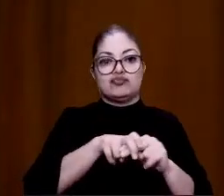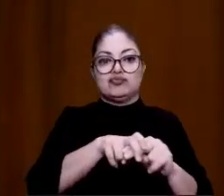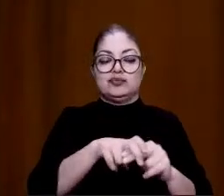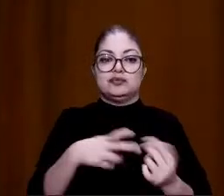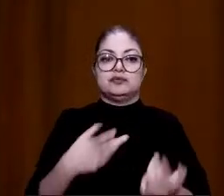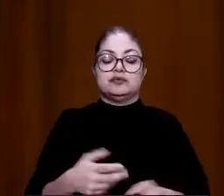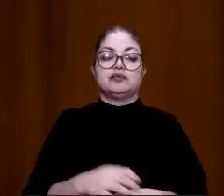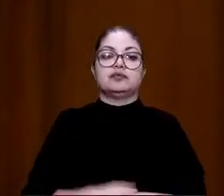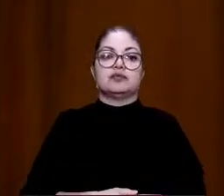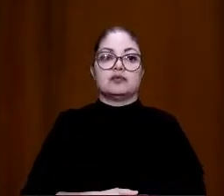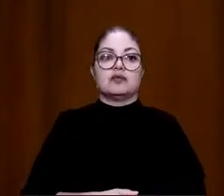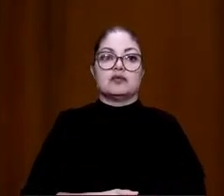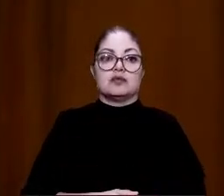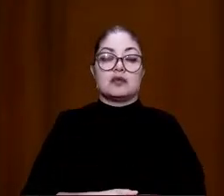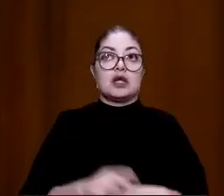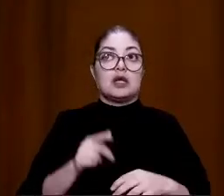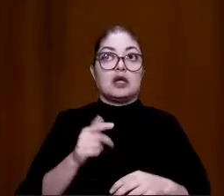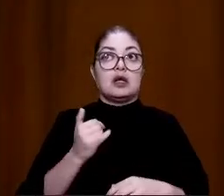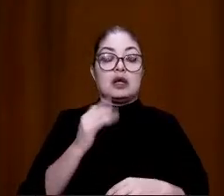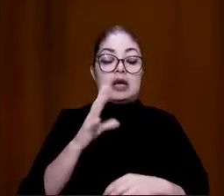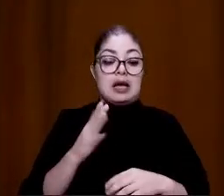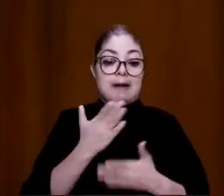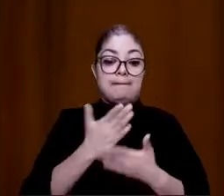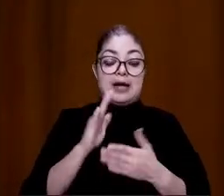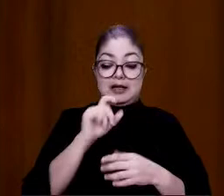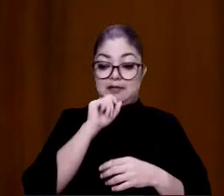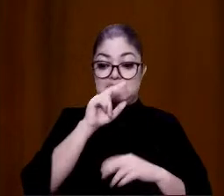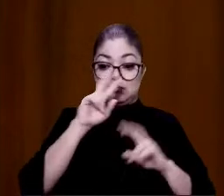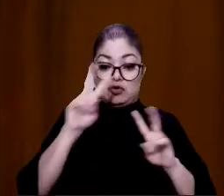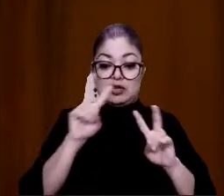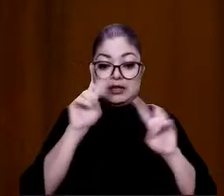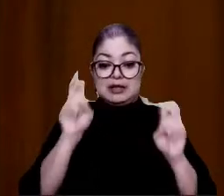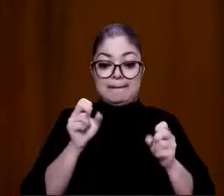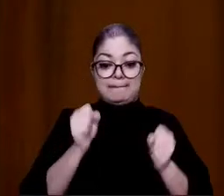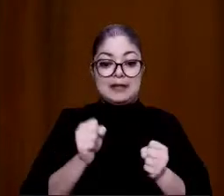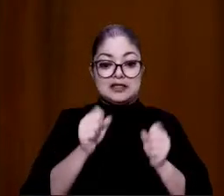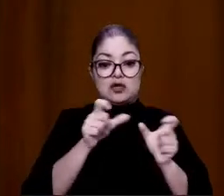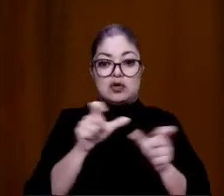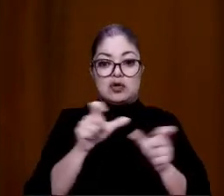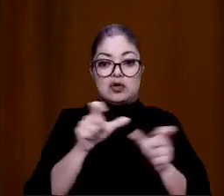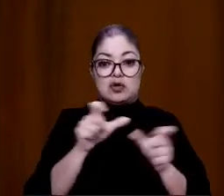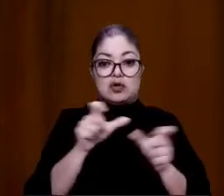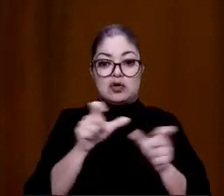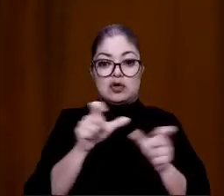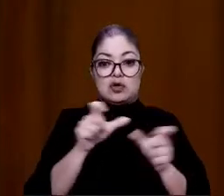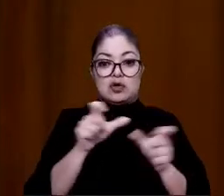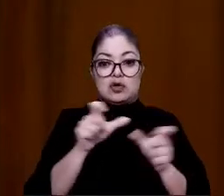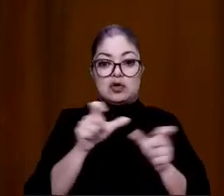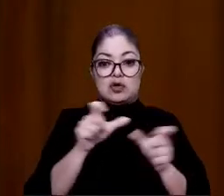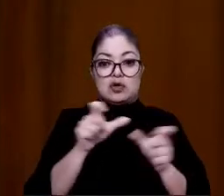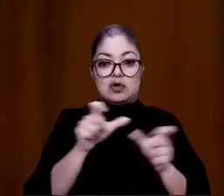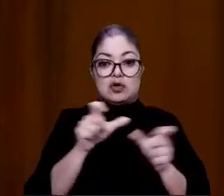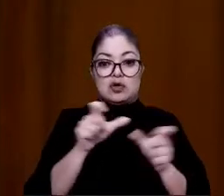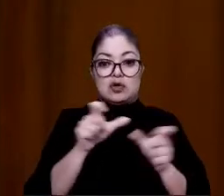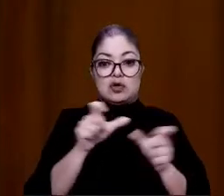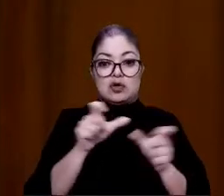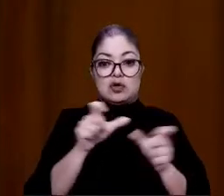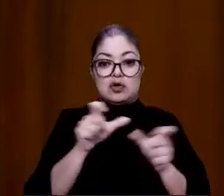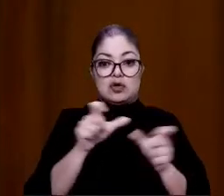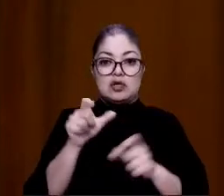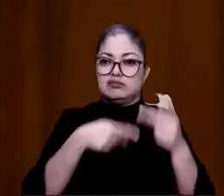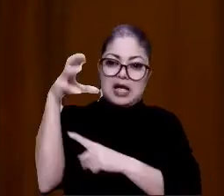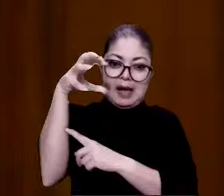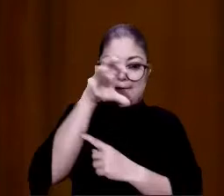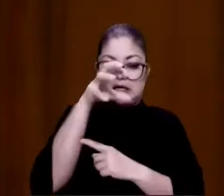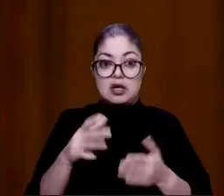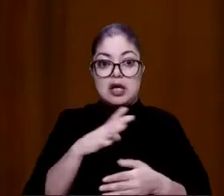Adicionalmente, del tema de la seguridad, nos preguntaban del tema de las cámaras. Al día de hoy ya contamos con los